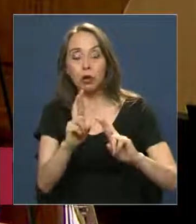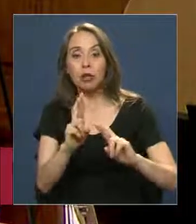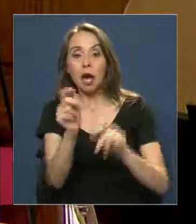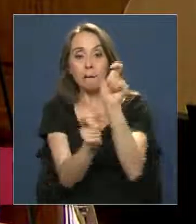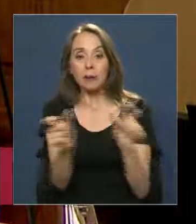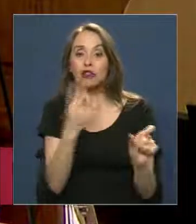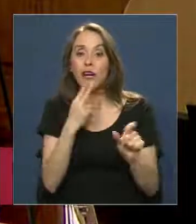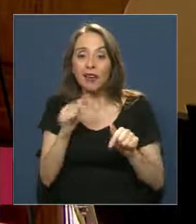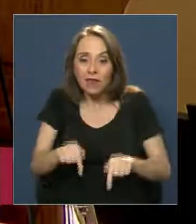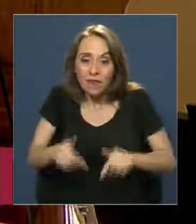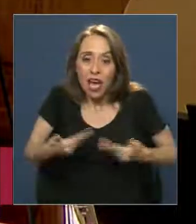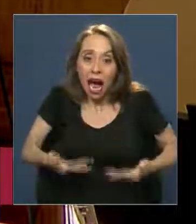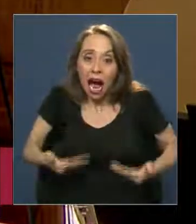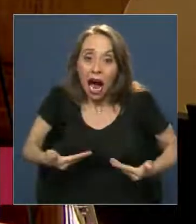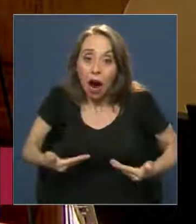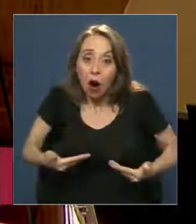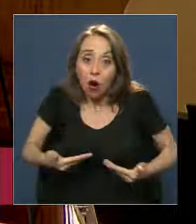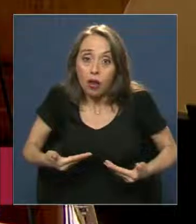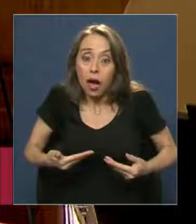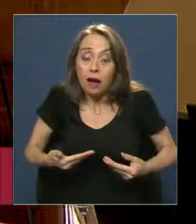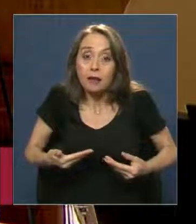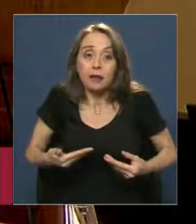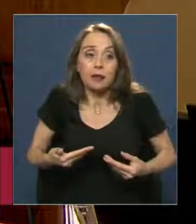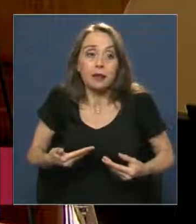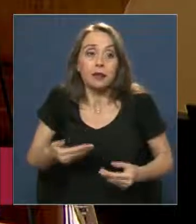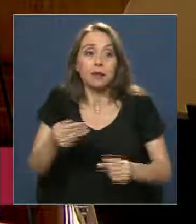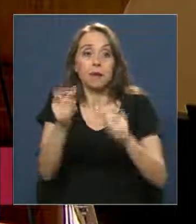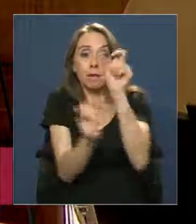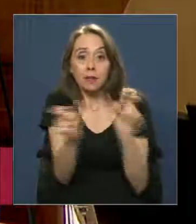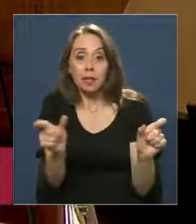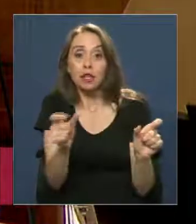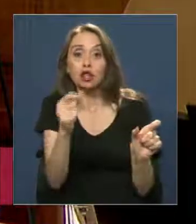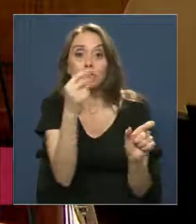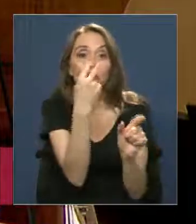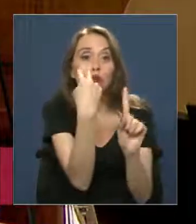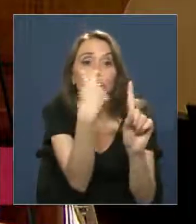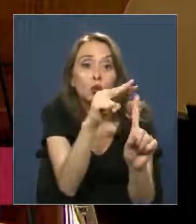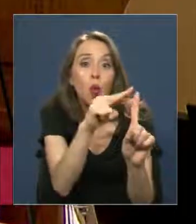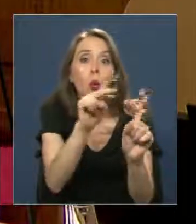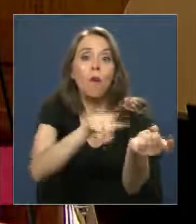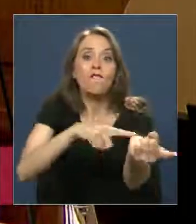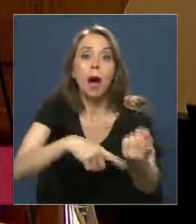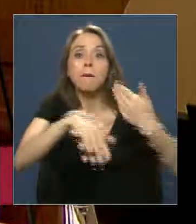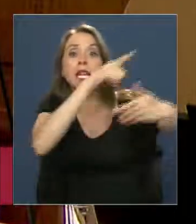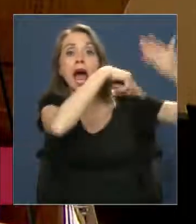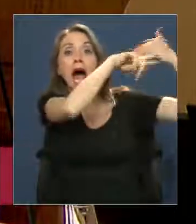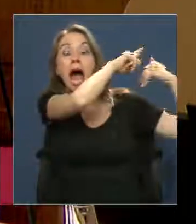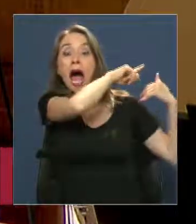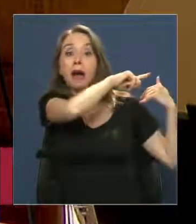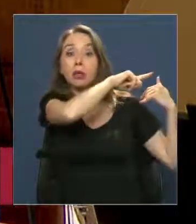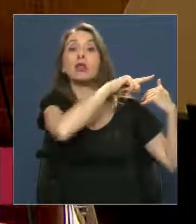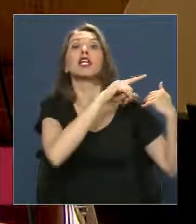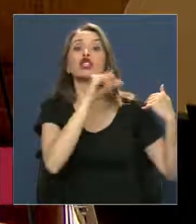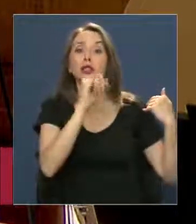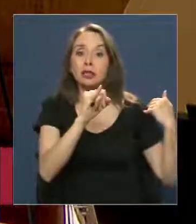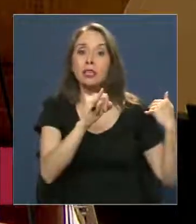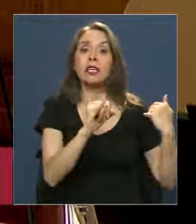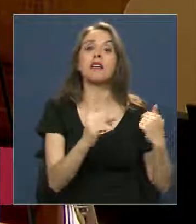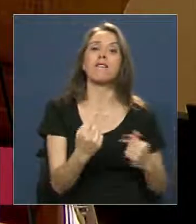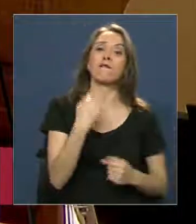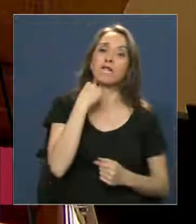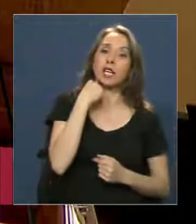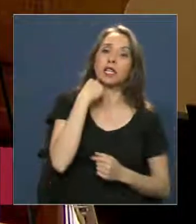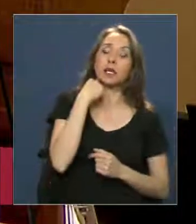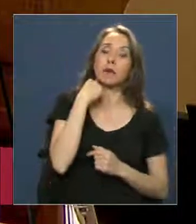presentes que fueron, cuyos familiares, cuyos antecesores fueron víctimas de violaciones de derechos